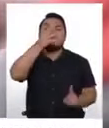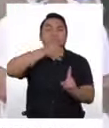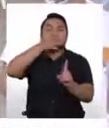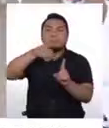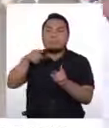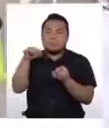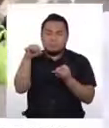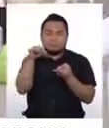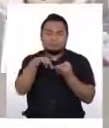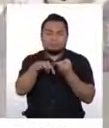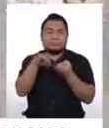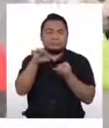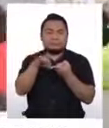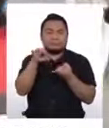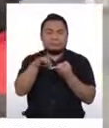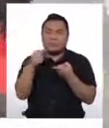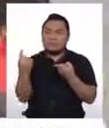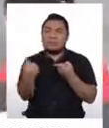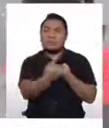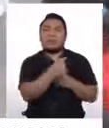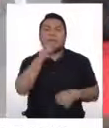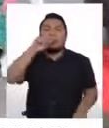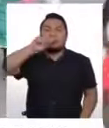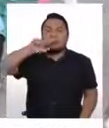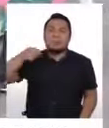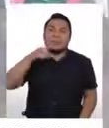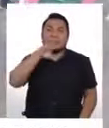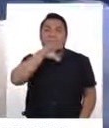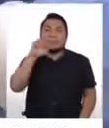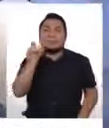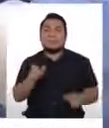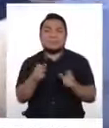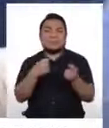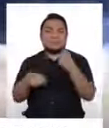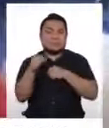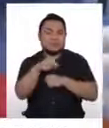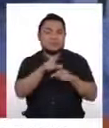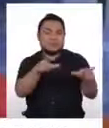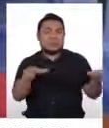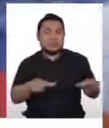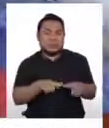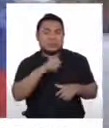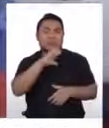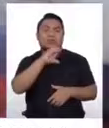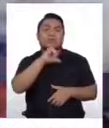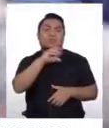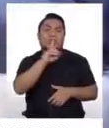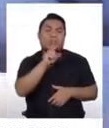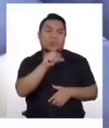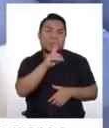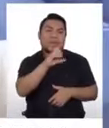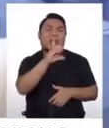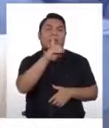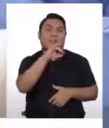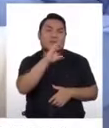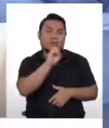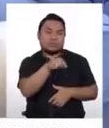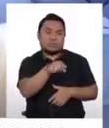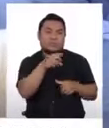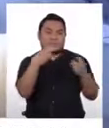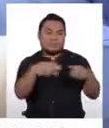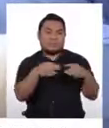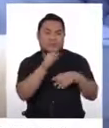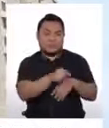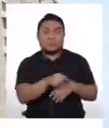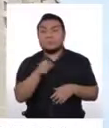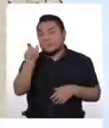de coronavirus entre los 1.500 comerciantes de Ciudad de Dios. El ministro de Defensa, Walter Martos, precisó que aquellos que